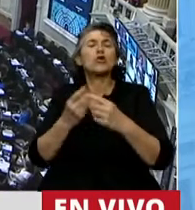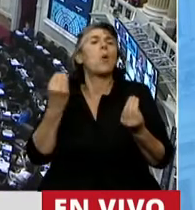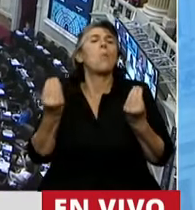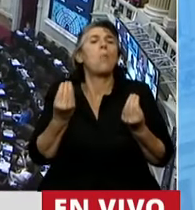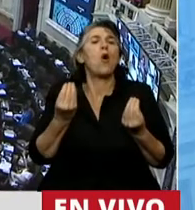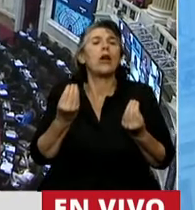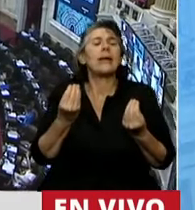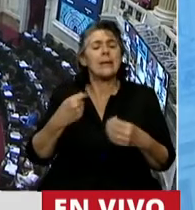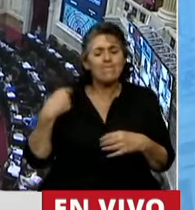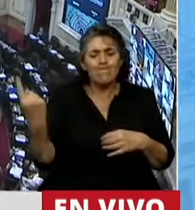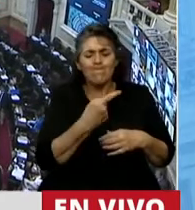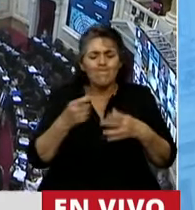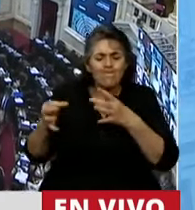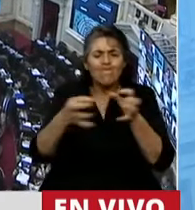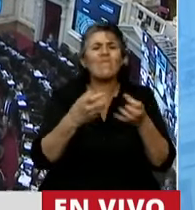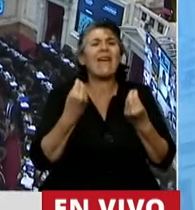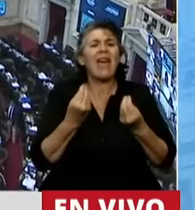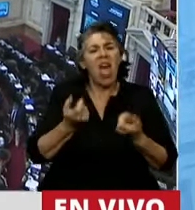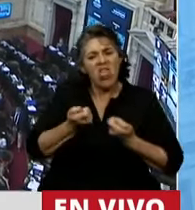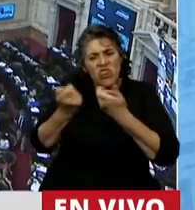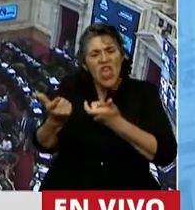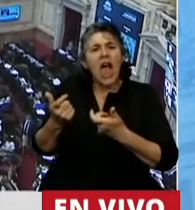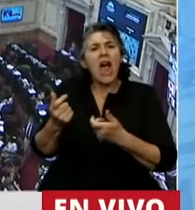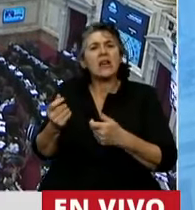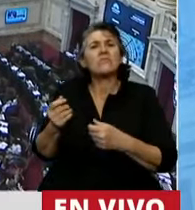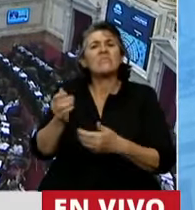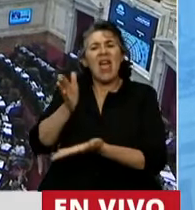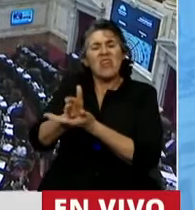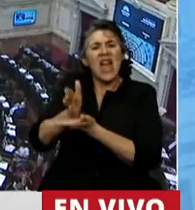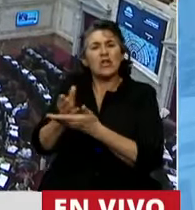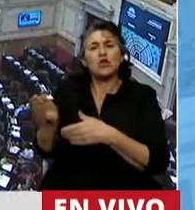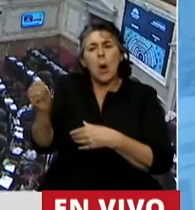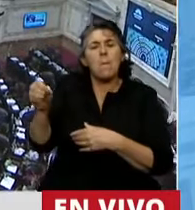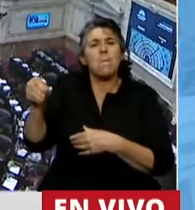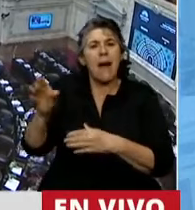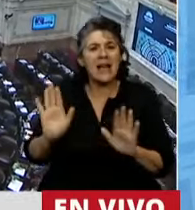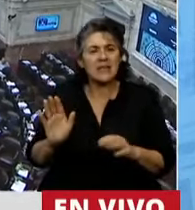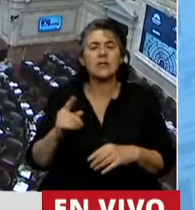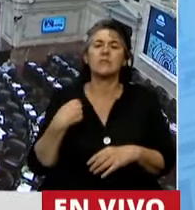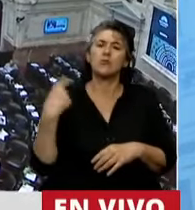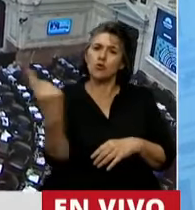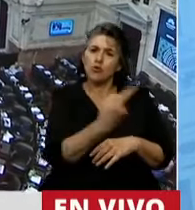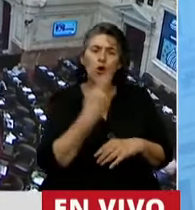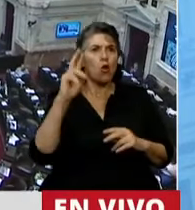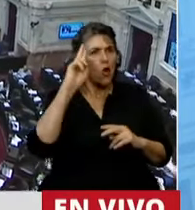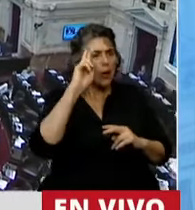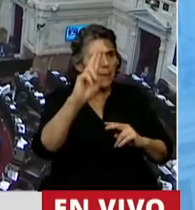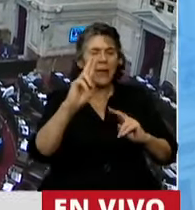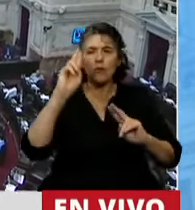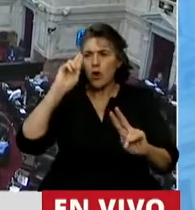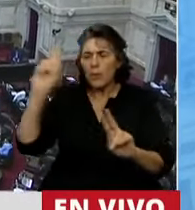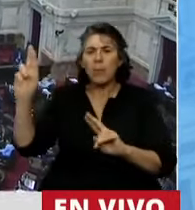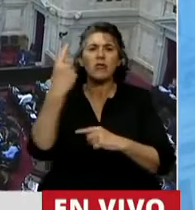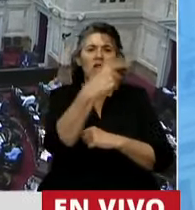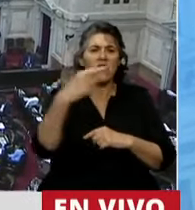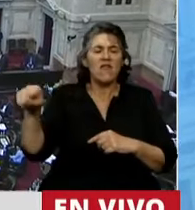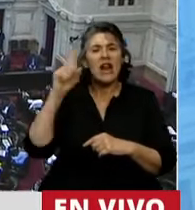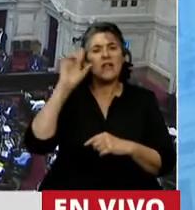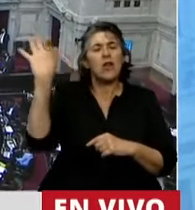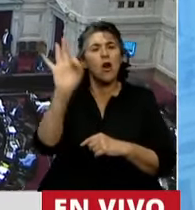de derechos y porque lo hemos podido hacer en un marco de tolerancia y de respeto. Cuando